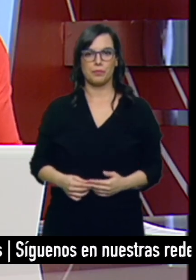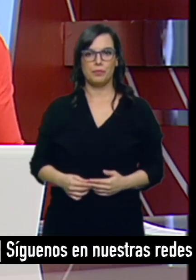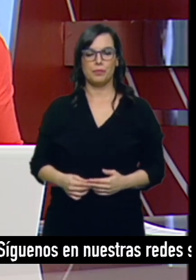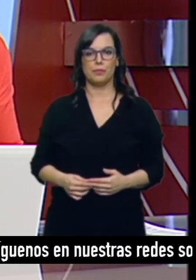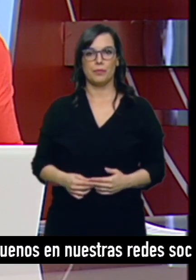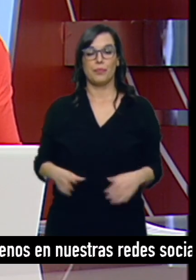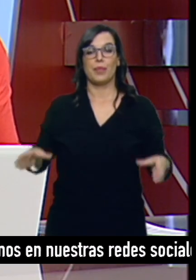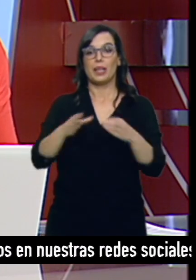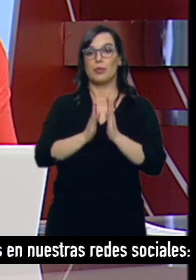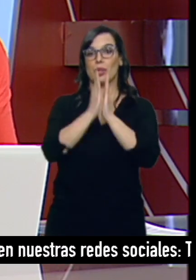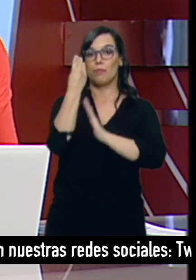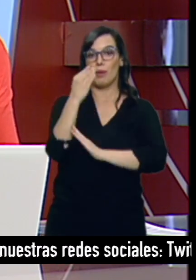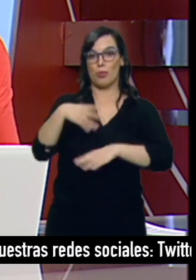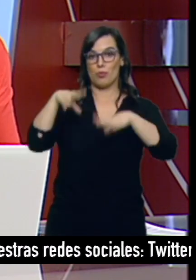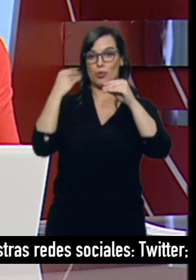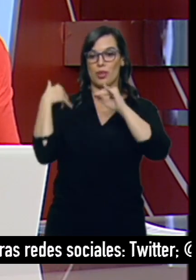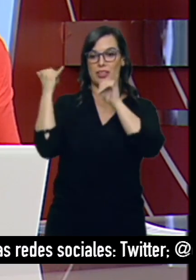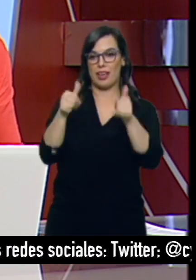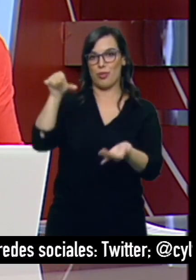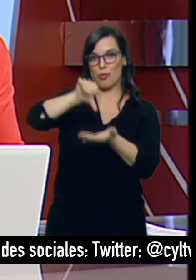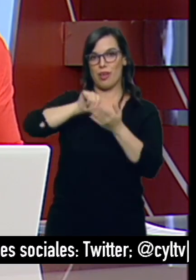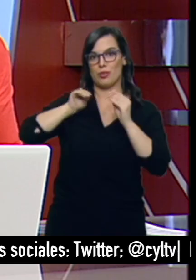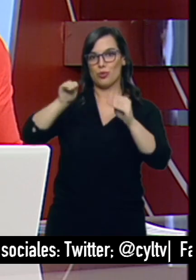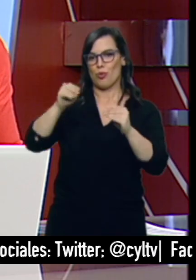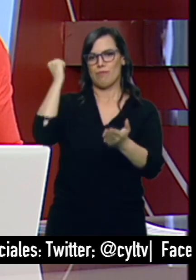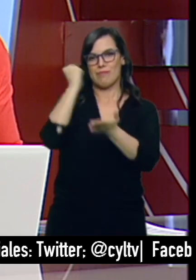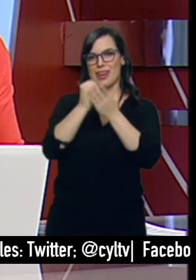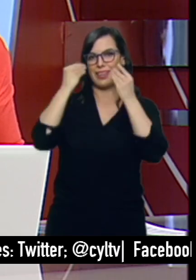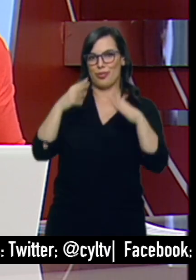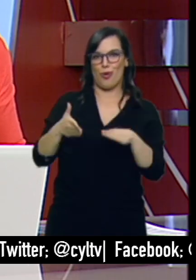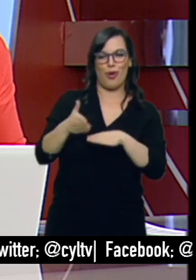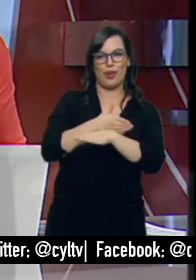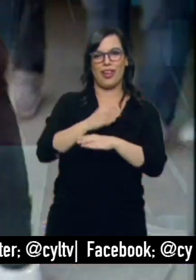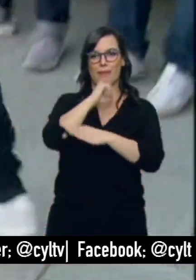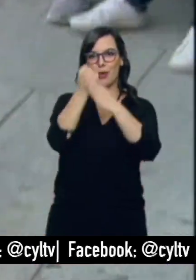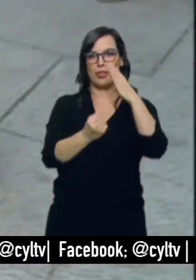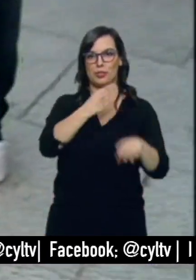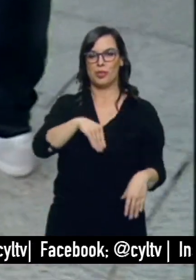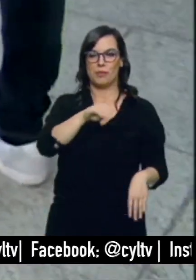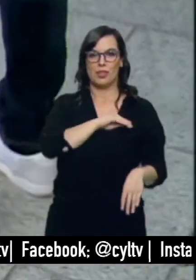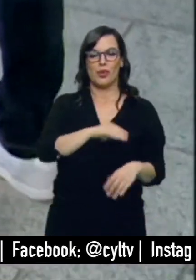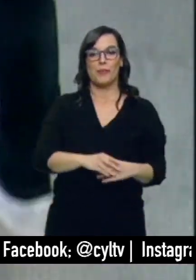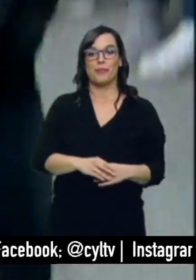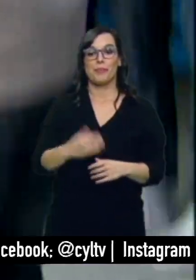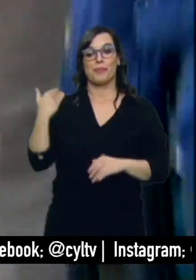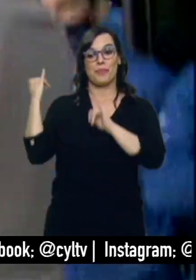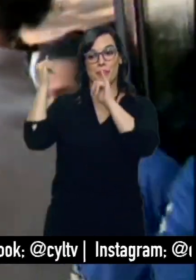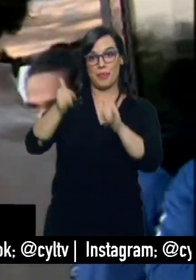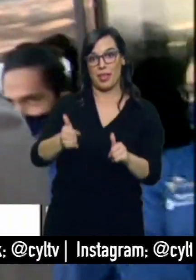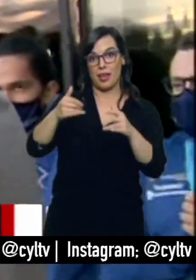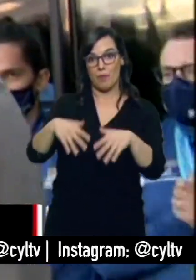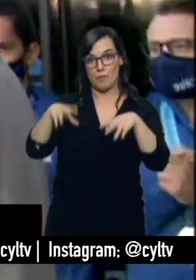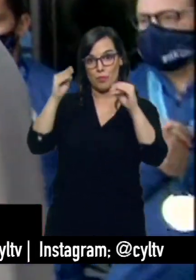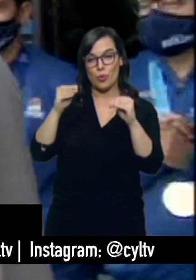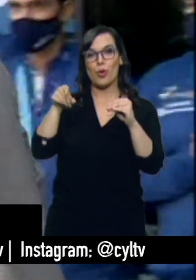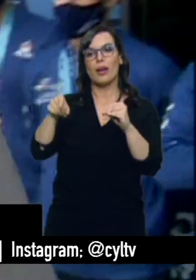El Hereda San Pablo Burgos ya está en casa después de haber hecho historia en el baloncesto español. La expedición ha llegado a Burgos y allí